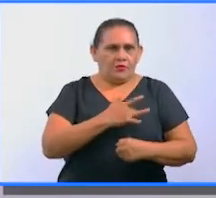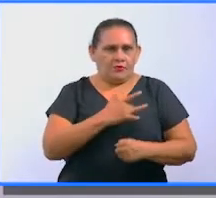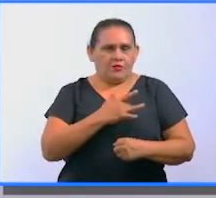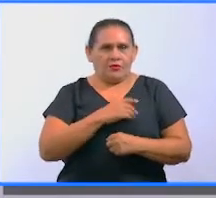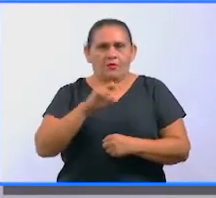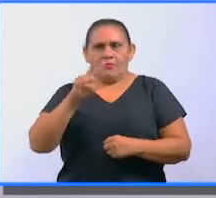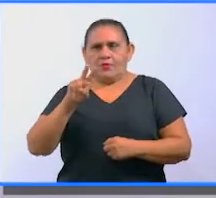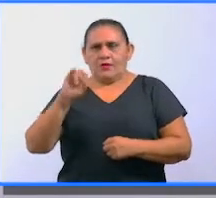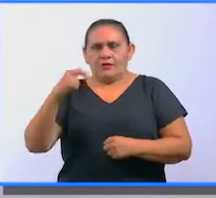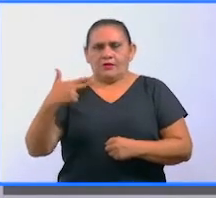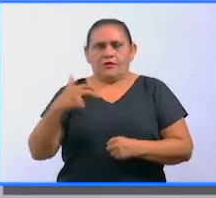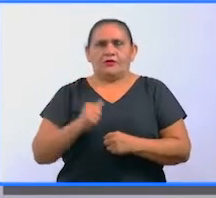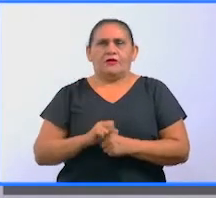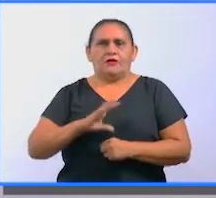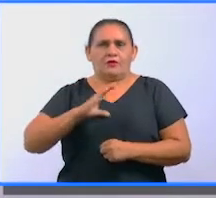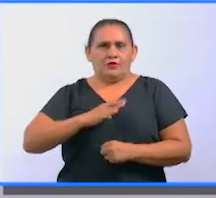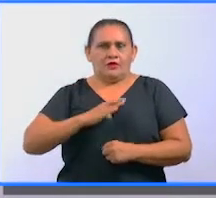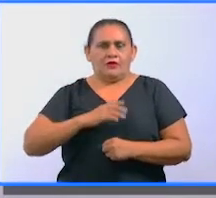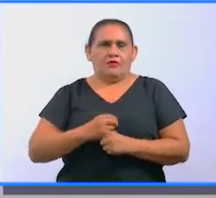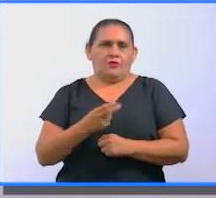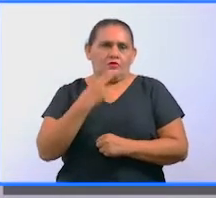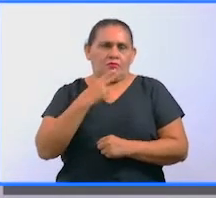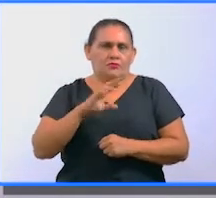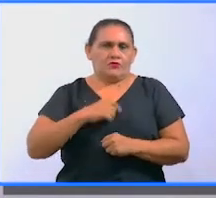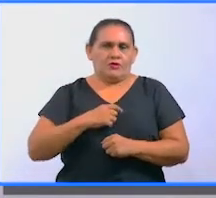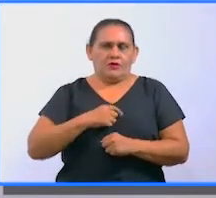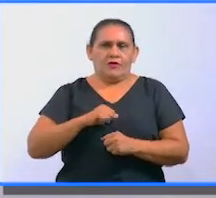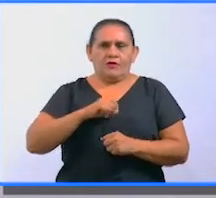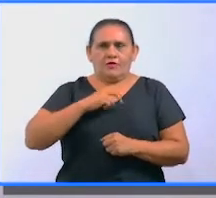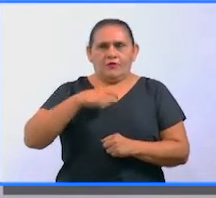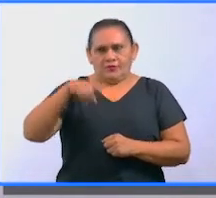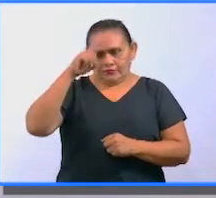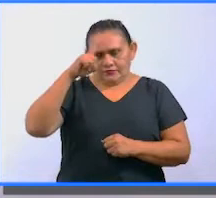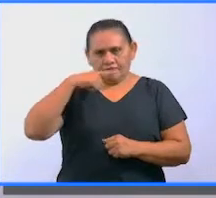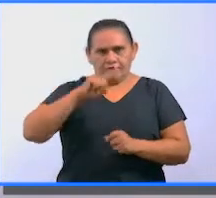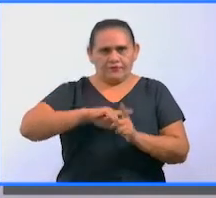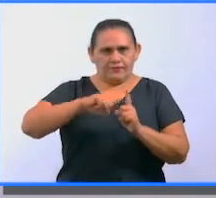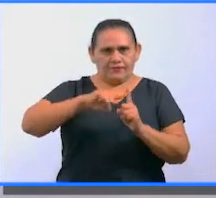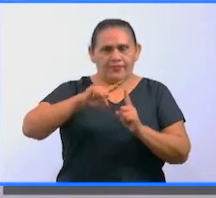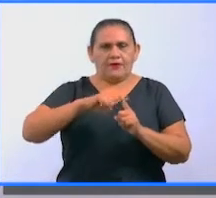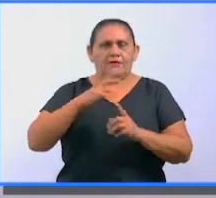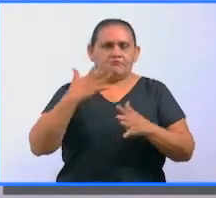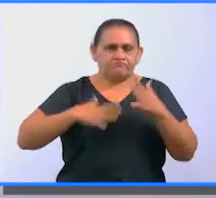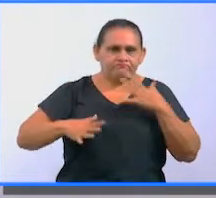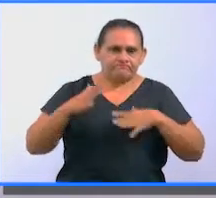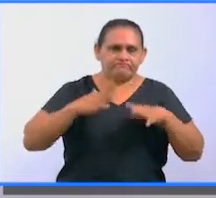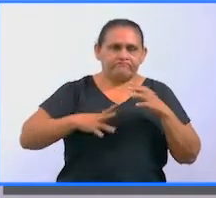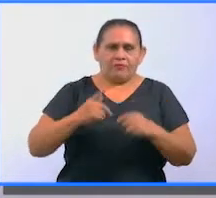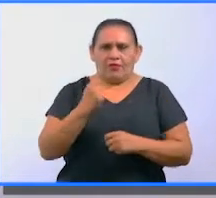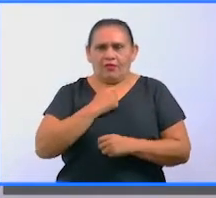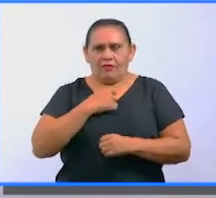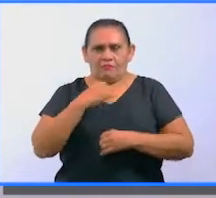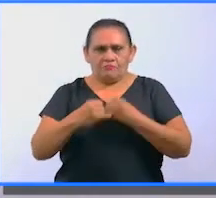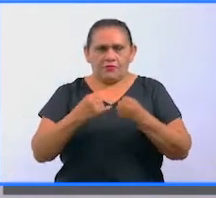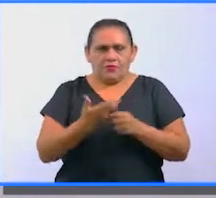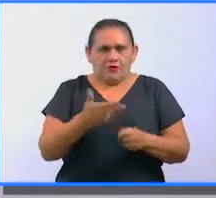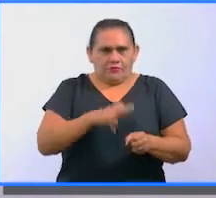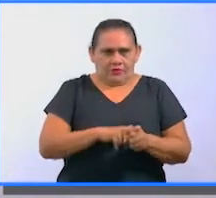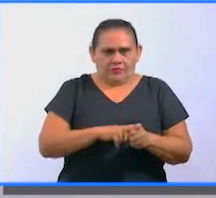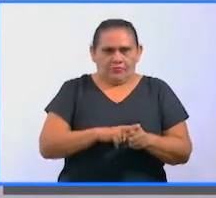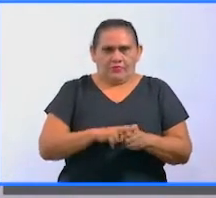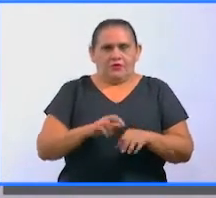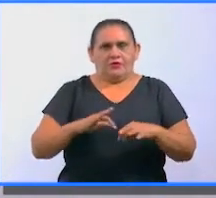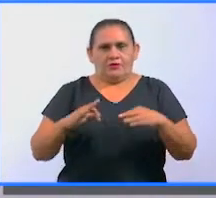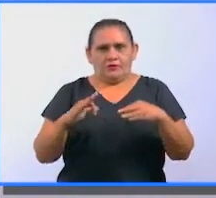VIH o cáncer o tabaquismo si presentan fiebre, cansancio o tos seca, acudir de inmediato al centro de salud más cercano.